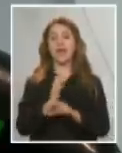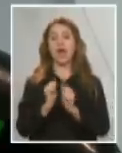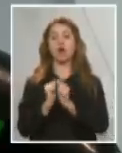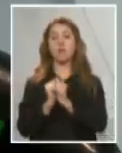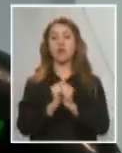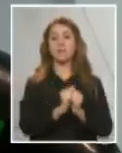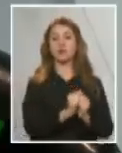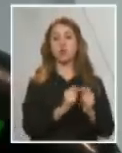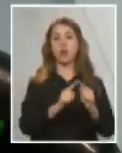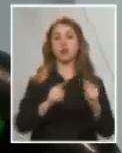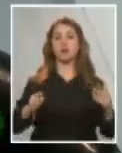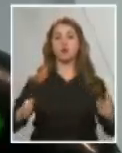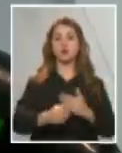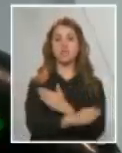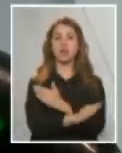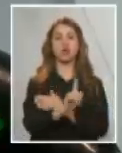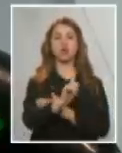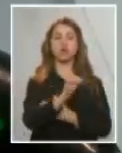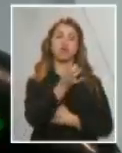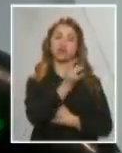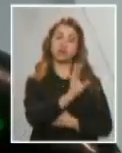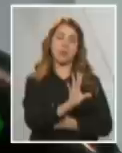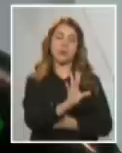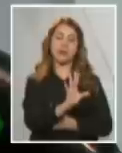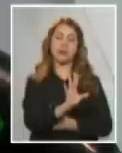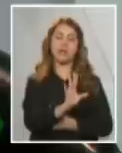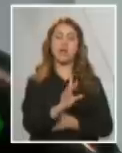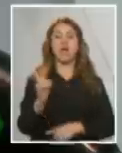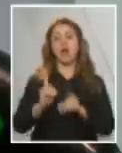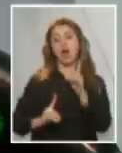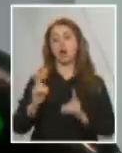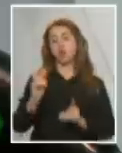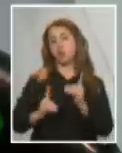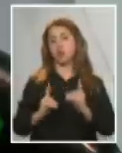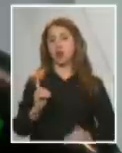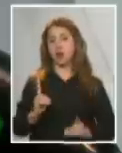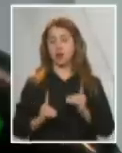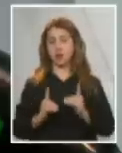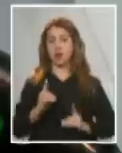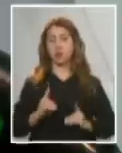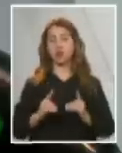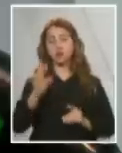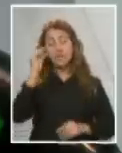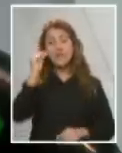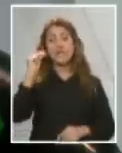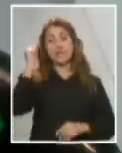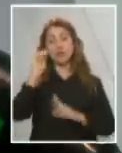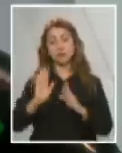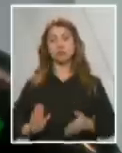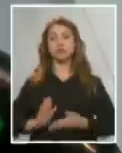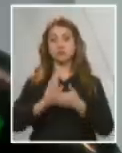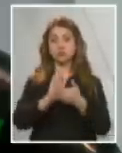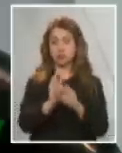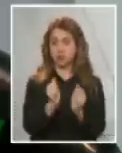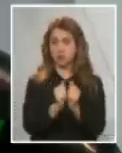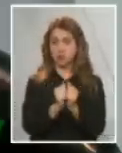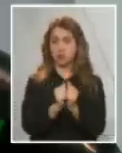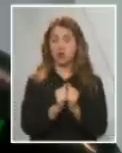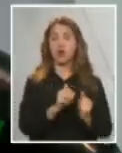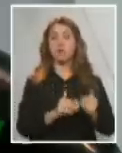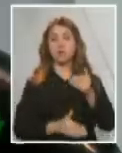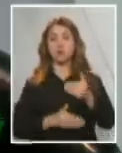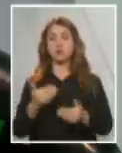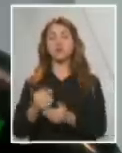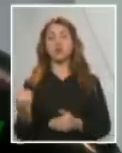acompañamientos cruzados, no solo llegan ciertas iniciativas que tengan que ver con el